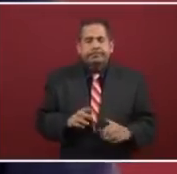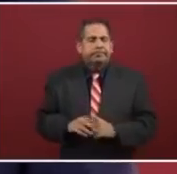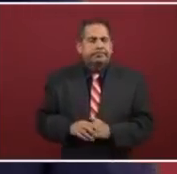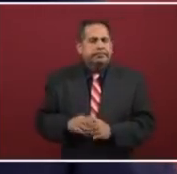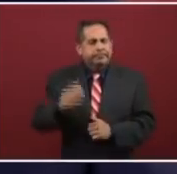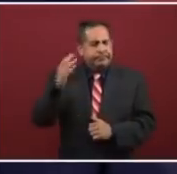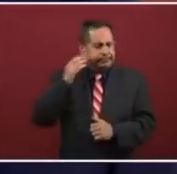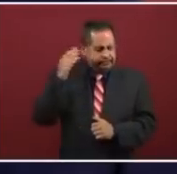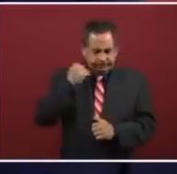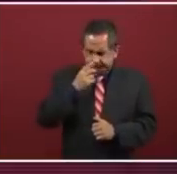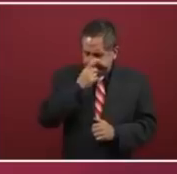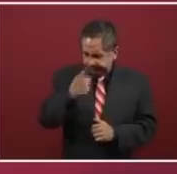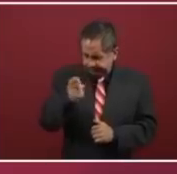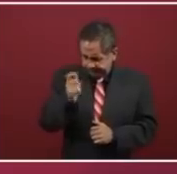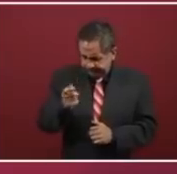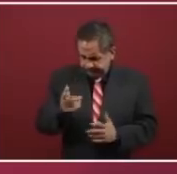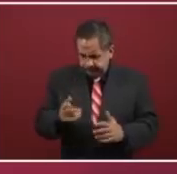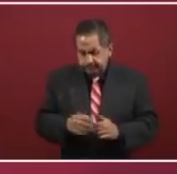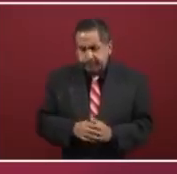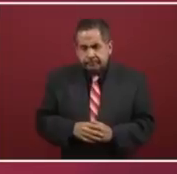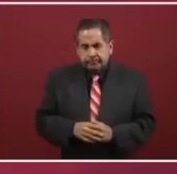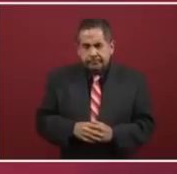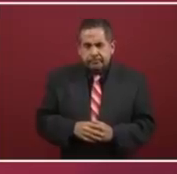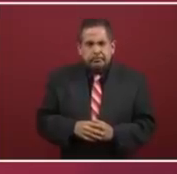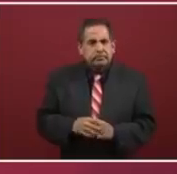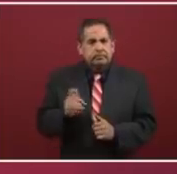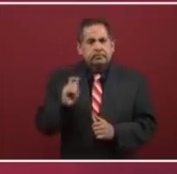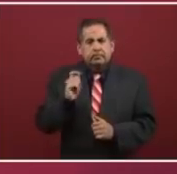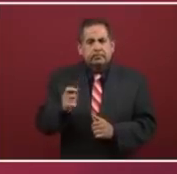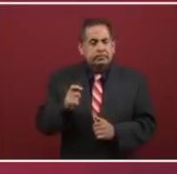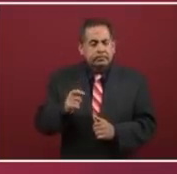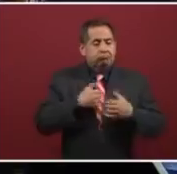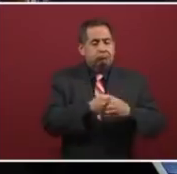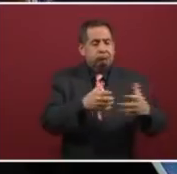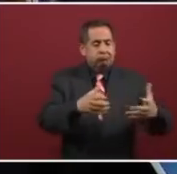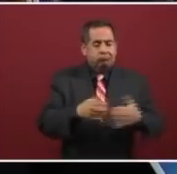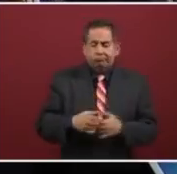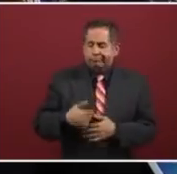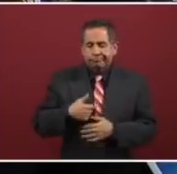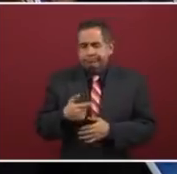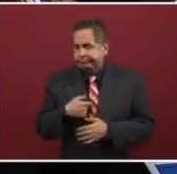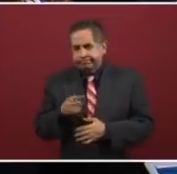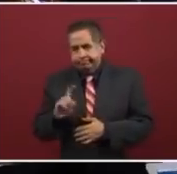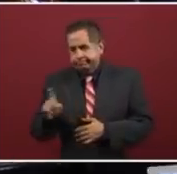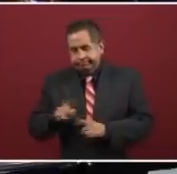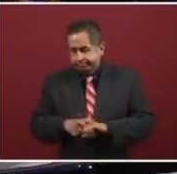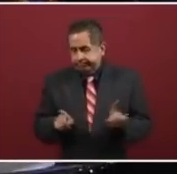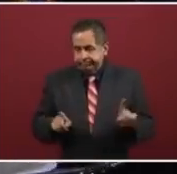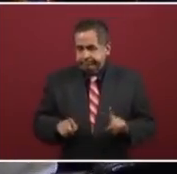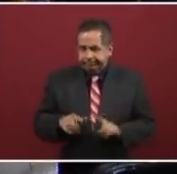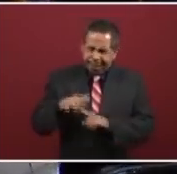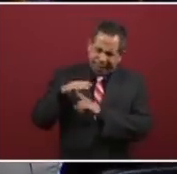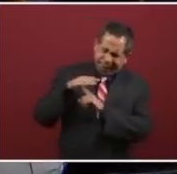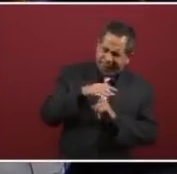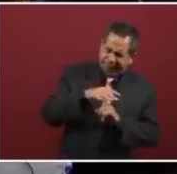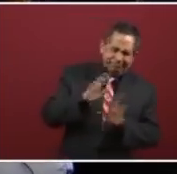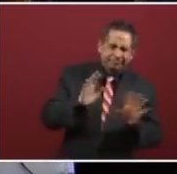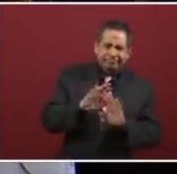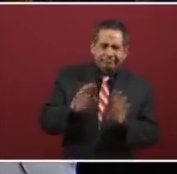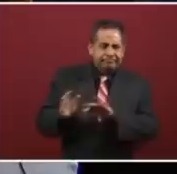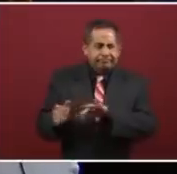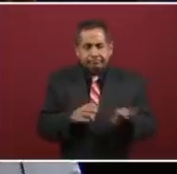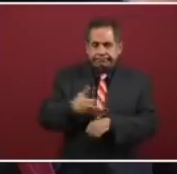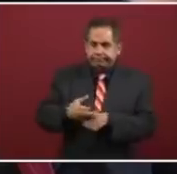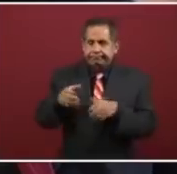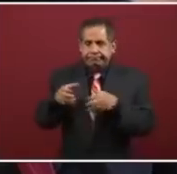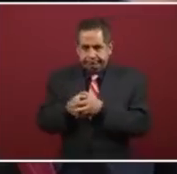está conformando un comité que no tenga que ver ni con la empresa ni con el sindicato. Lo integrarán solo familiares y representantes del